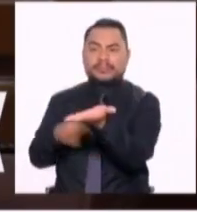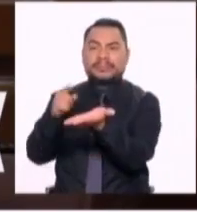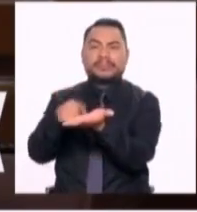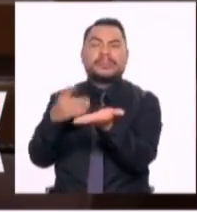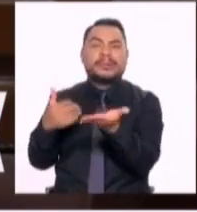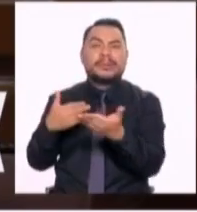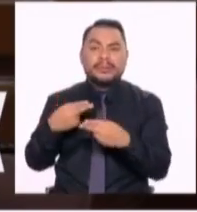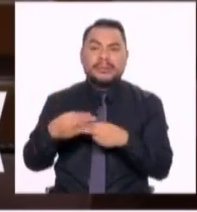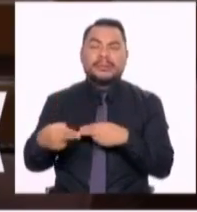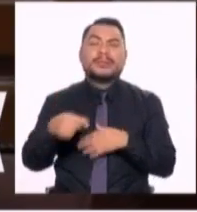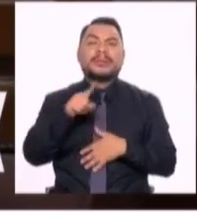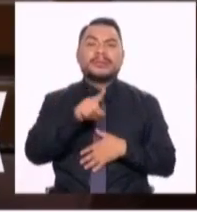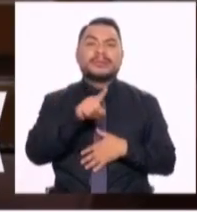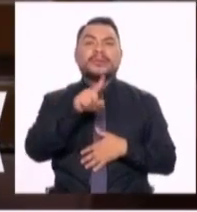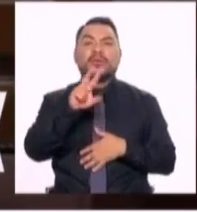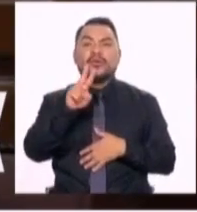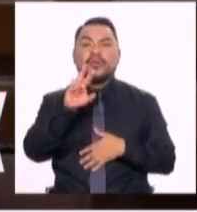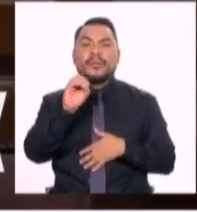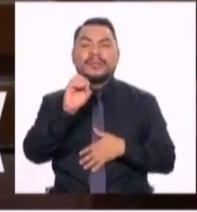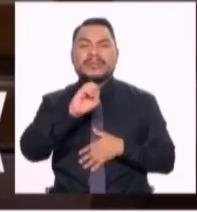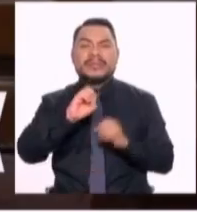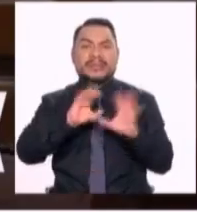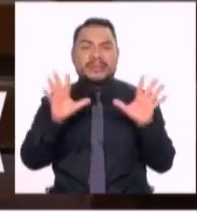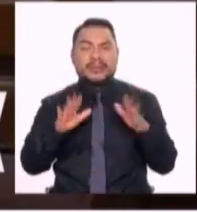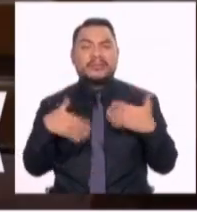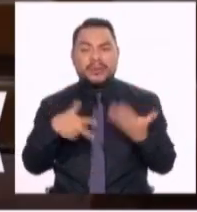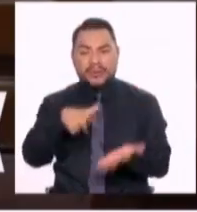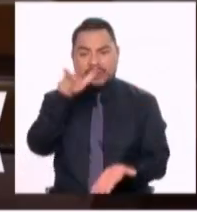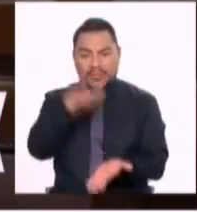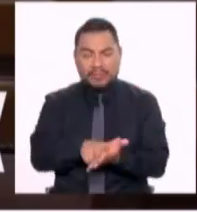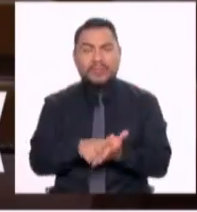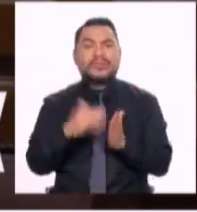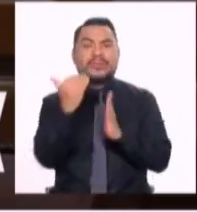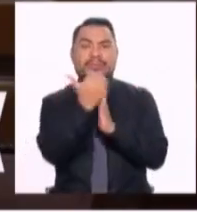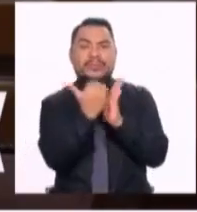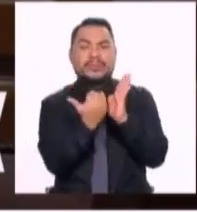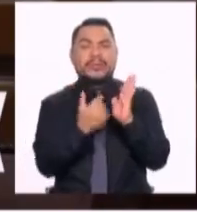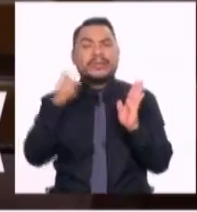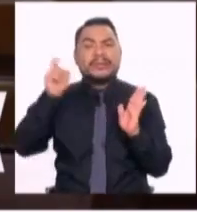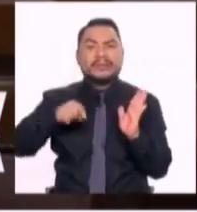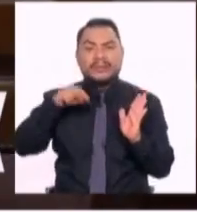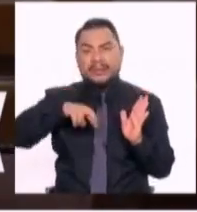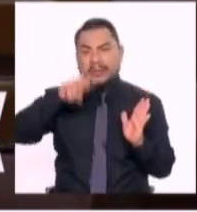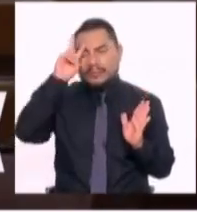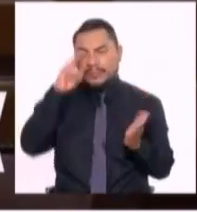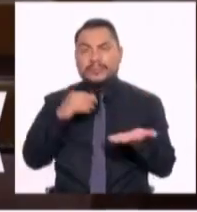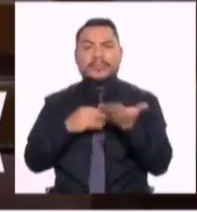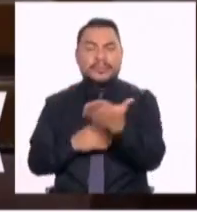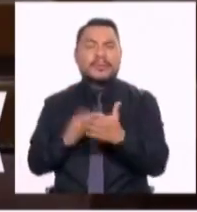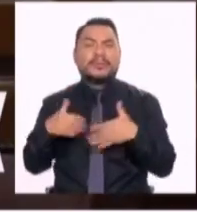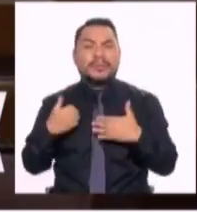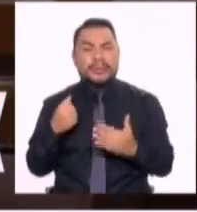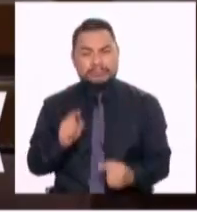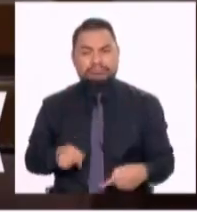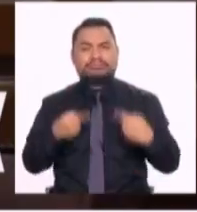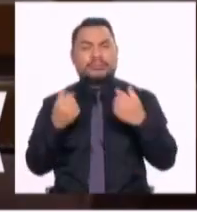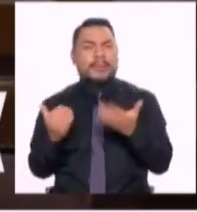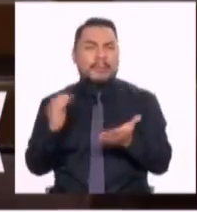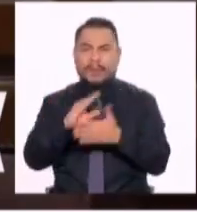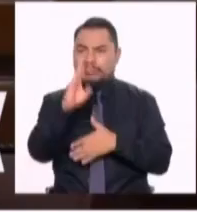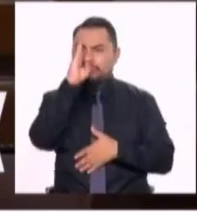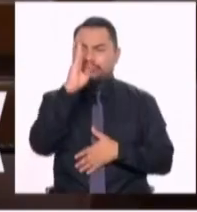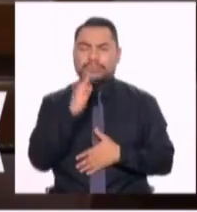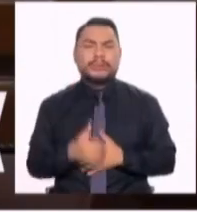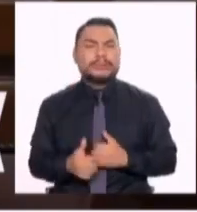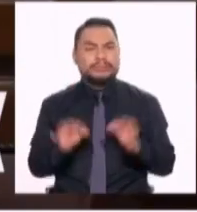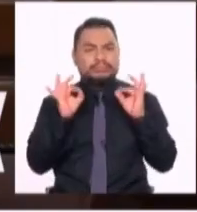hacer algo por esta tan importante jurisdicción. Menciona aquí, menciona allá, habla de esto, de aquello, abalanza, atención, sus palabras respecto a lo que